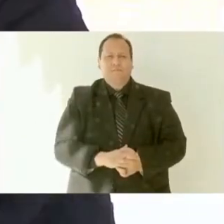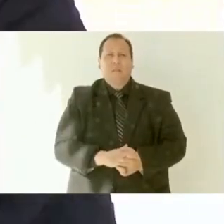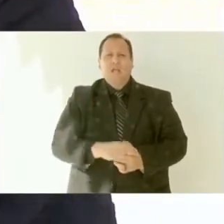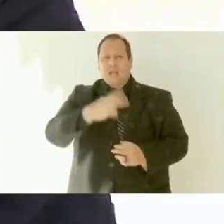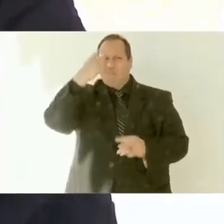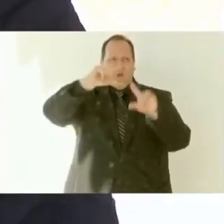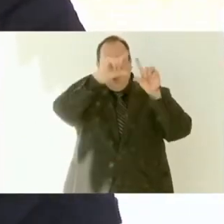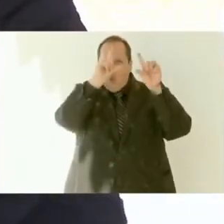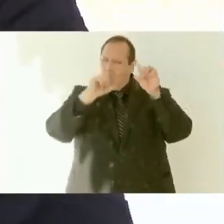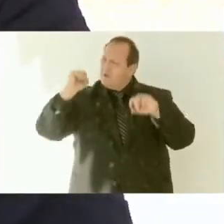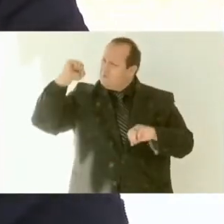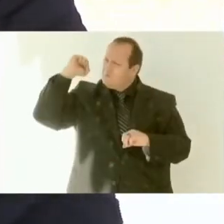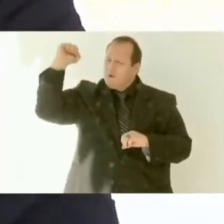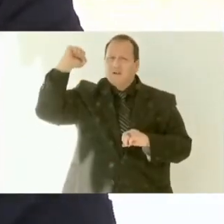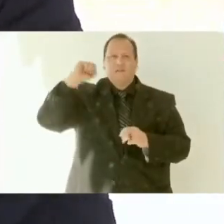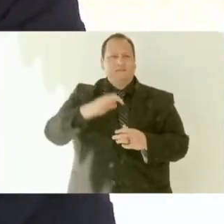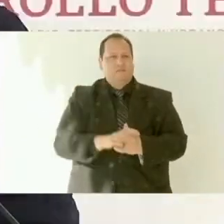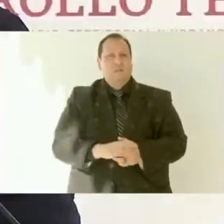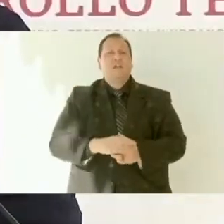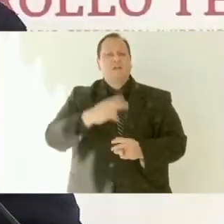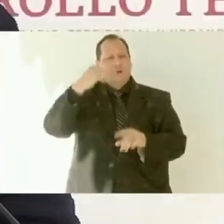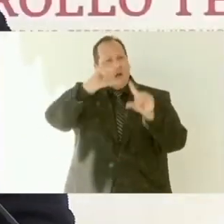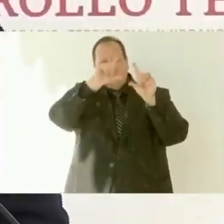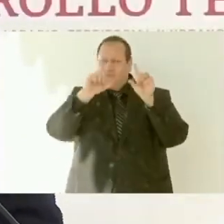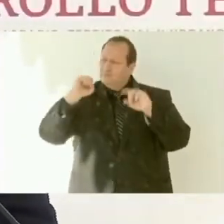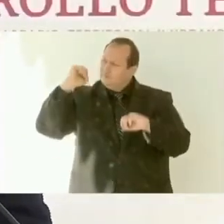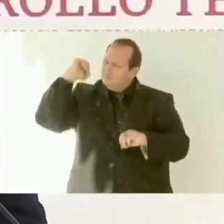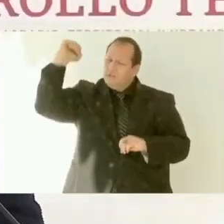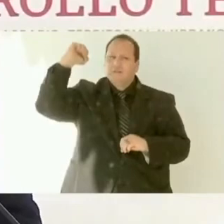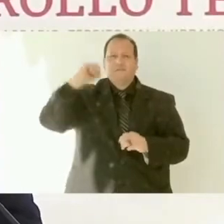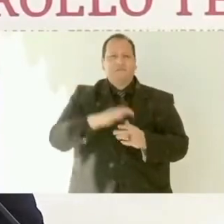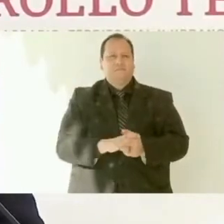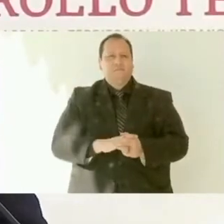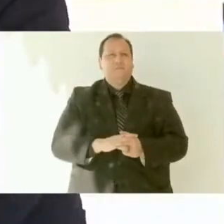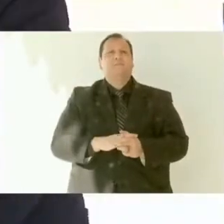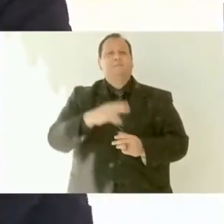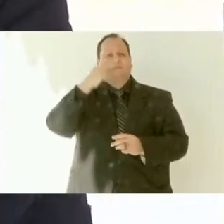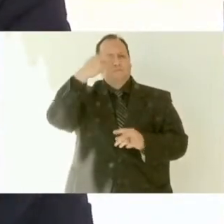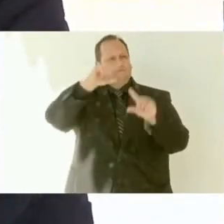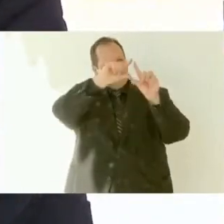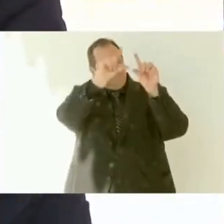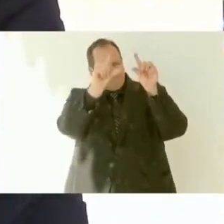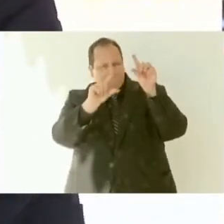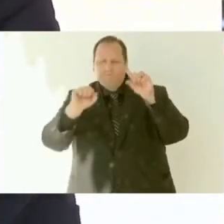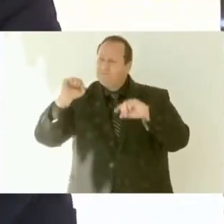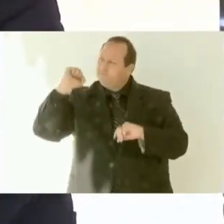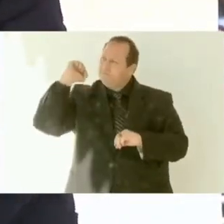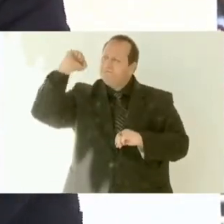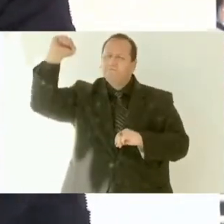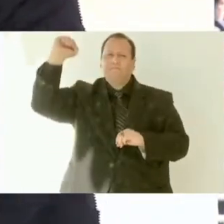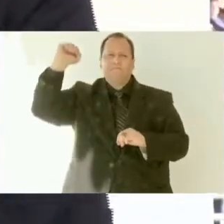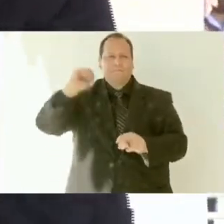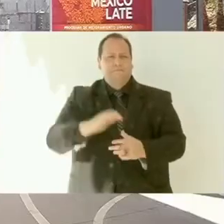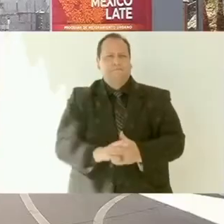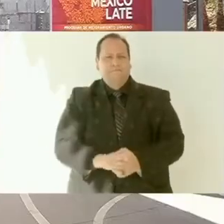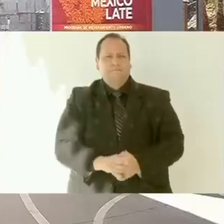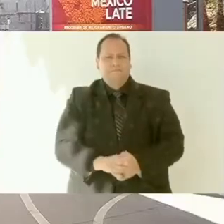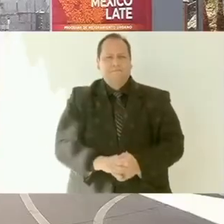¡Viva México! ¡Viva México! ¡Viva México! ¡Viva México!